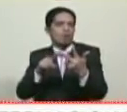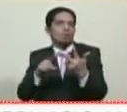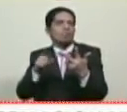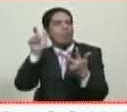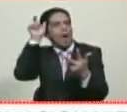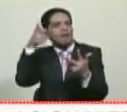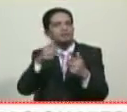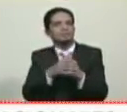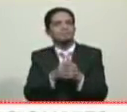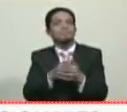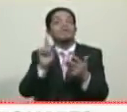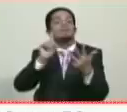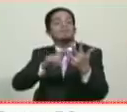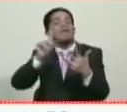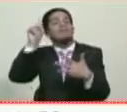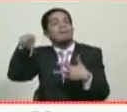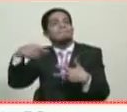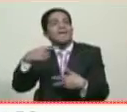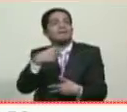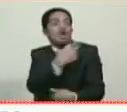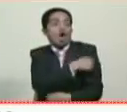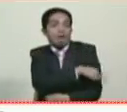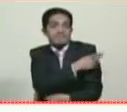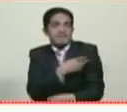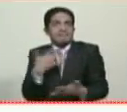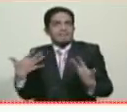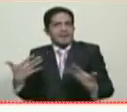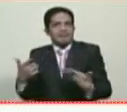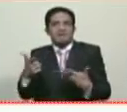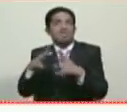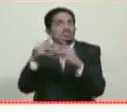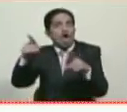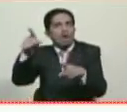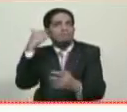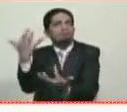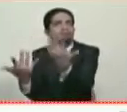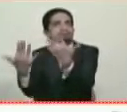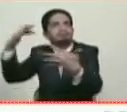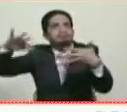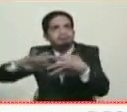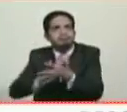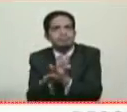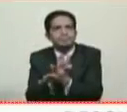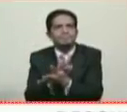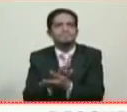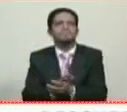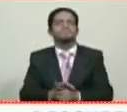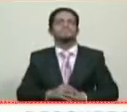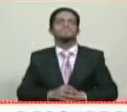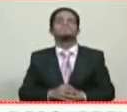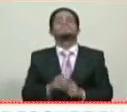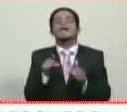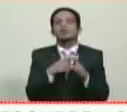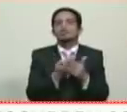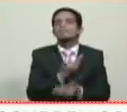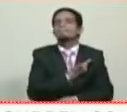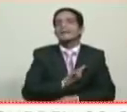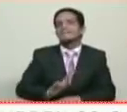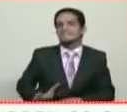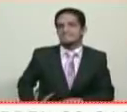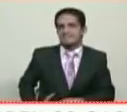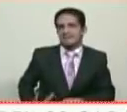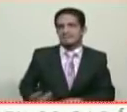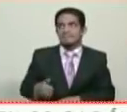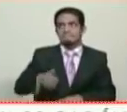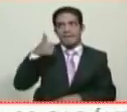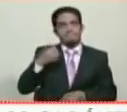un hospital de campaña, bueno, se perdieron. En cuanto a la diálisis, el presidente una de las cosas que más le